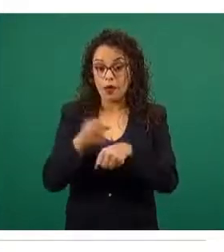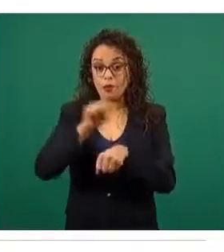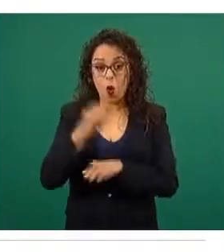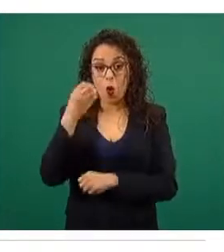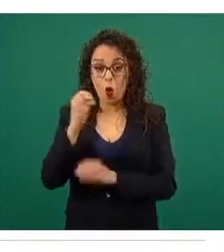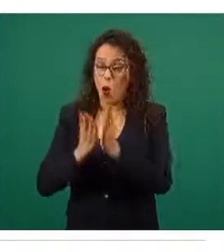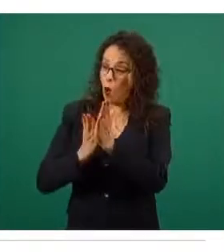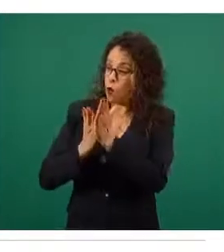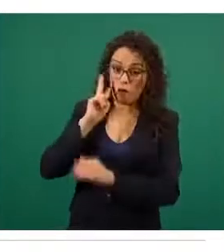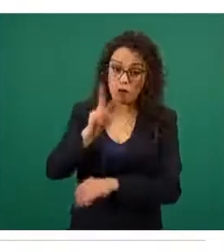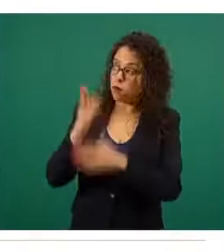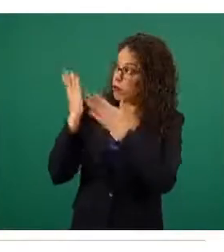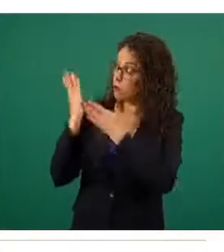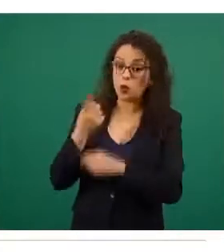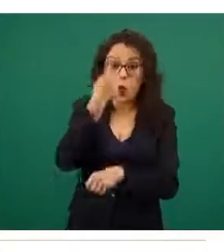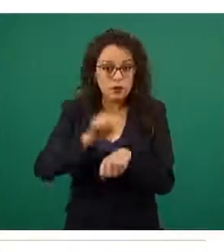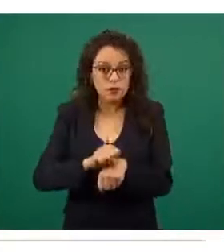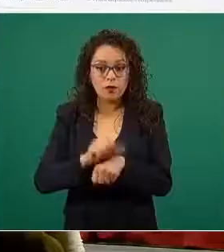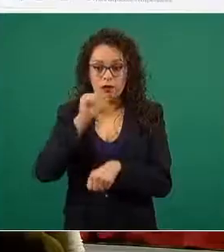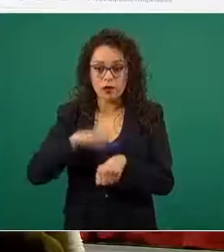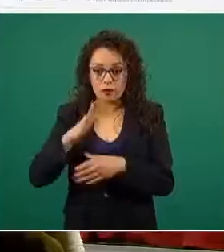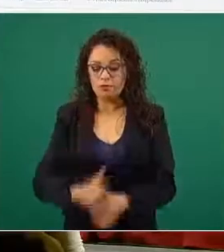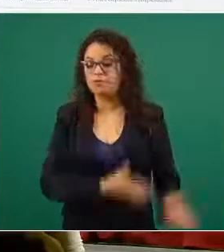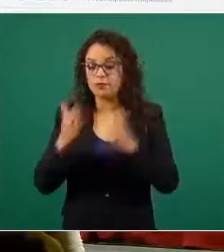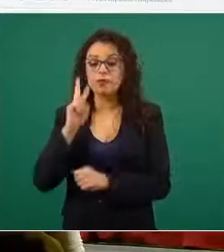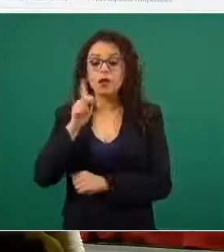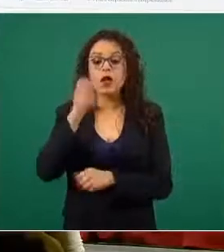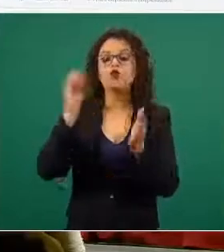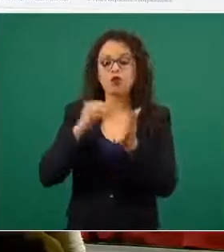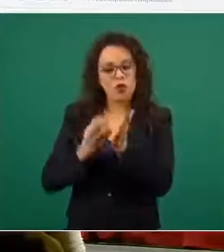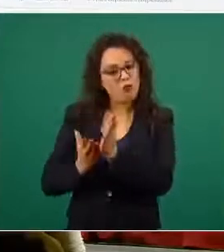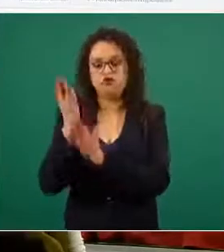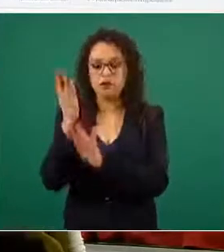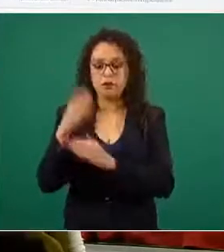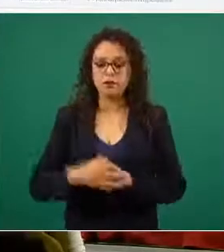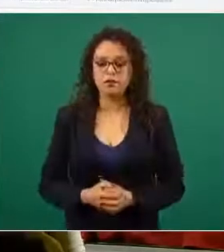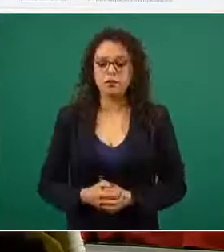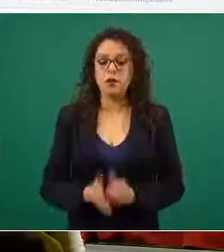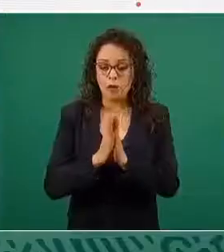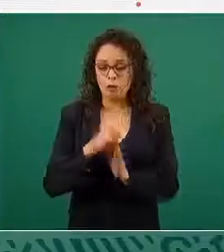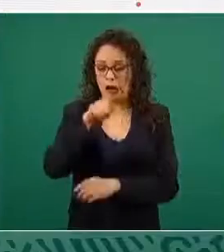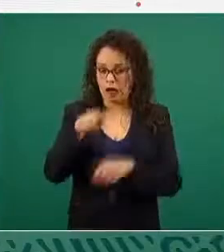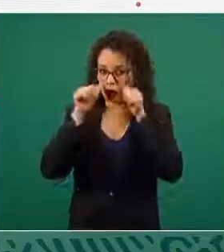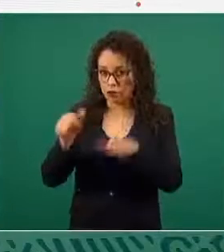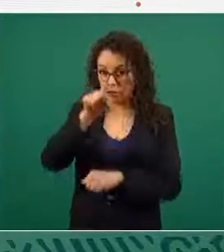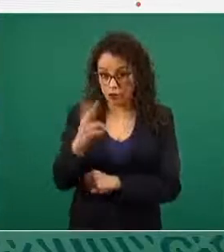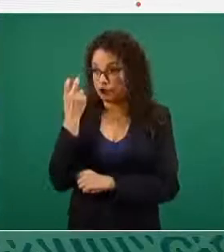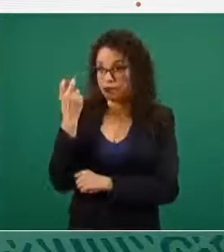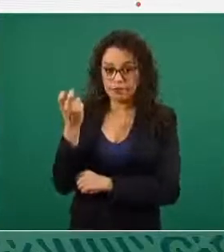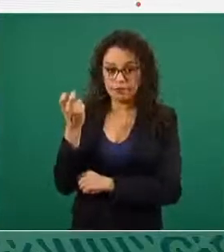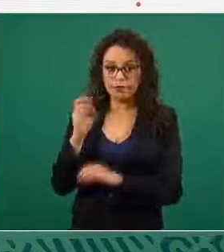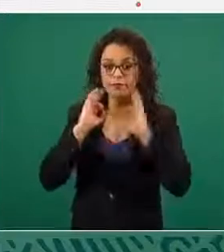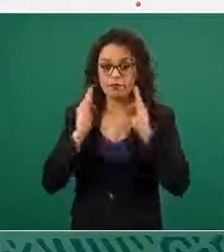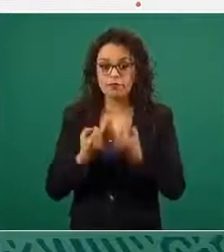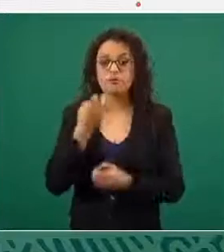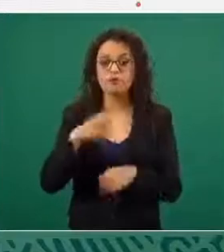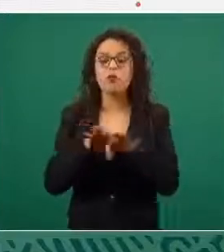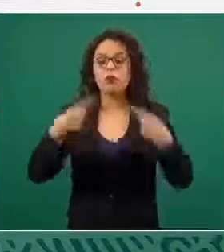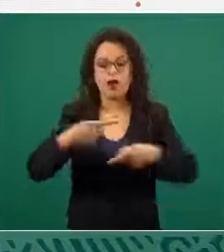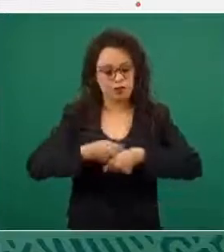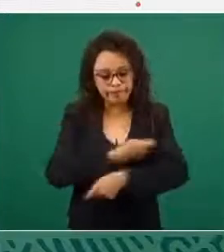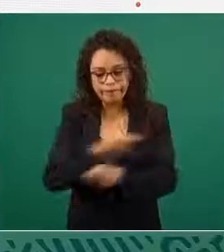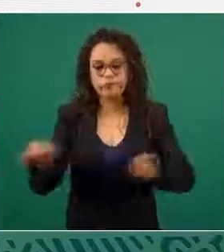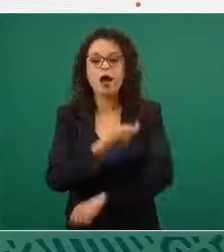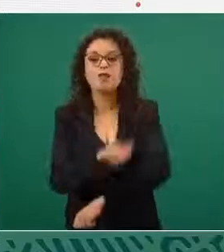todavía en defunciones, solo una semana de descenso. La siguiente, hospitalizaciones todavía en ascenso. Retomo aquí su atención, su memoria, por eso este patrón de distribución de la